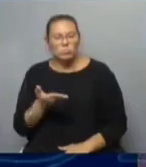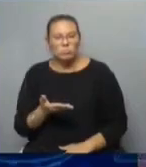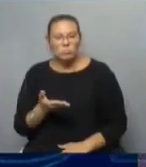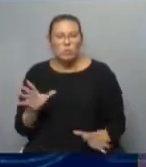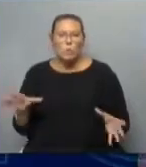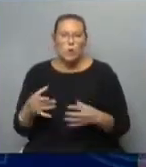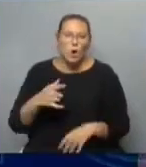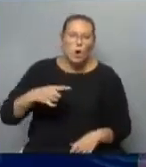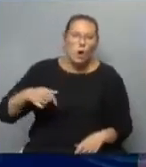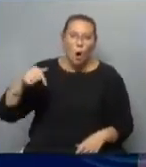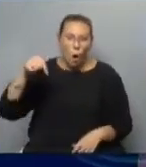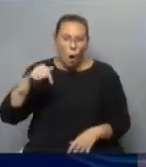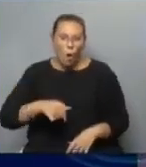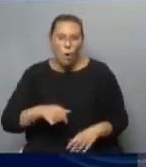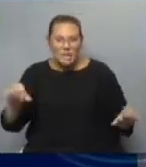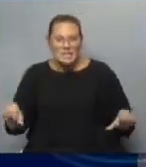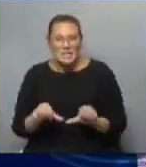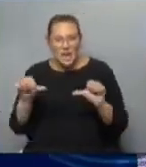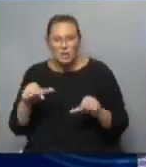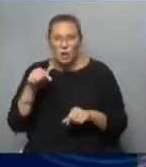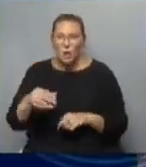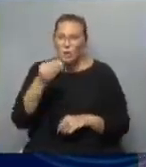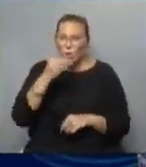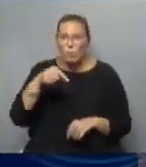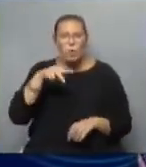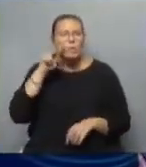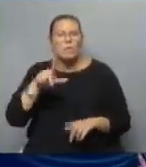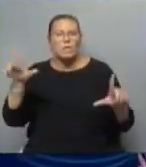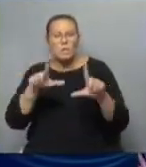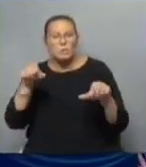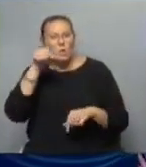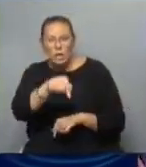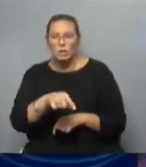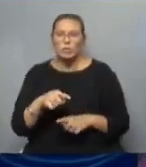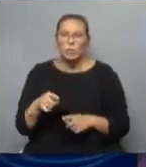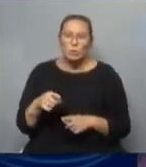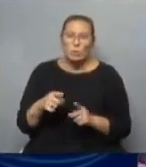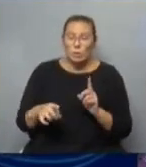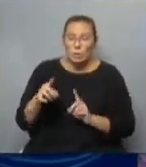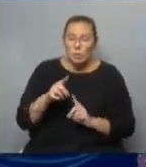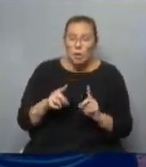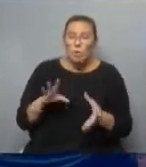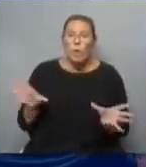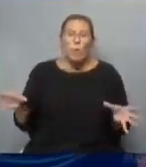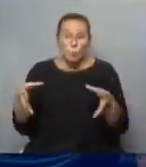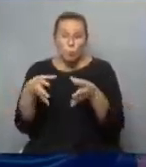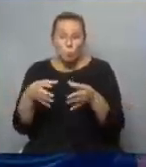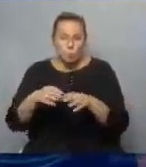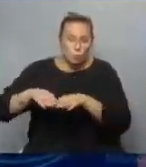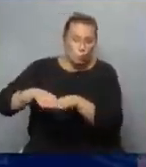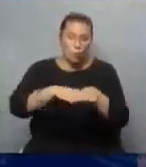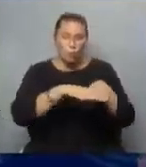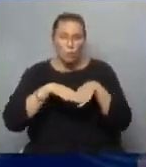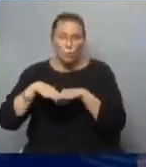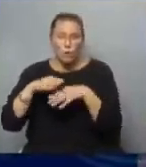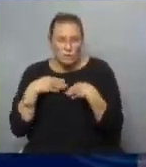juntas, ¿no? Hoy se hace esto, hoy se come, hoy se ve televisión con esto. Y de repente, como si fueran una masa. Como si fuera una masa y